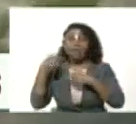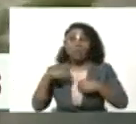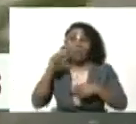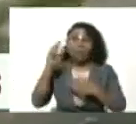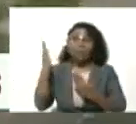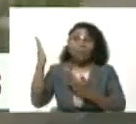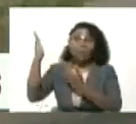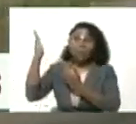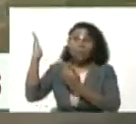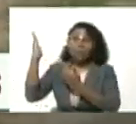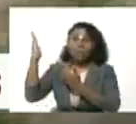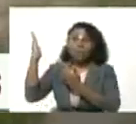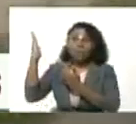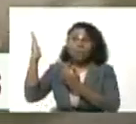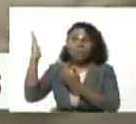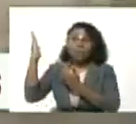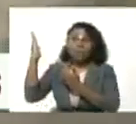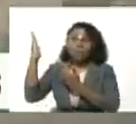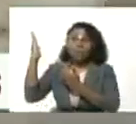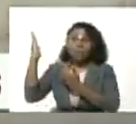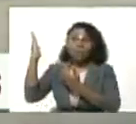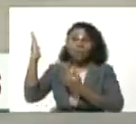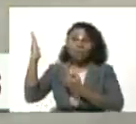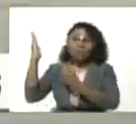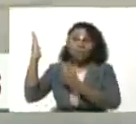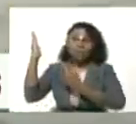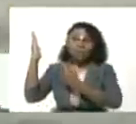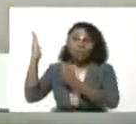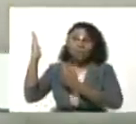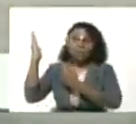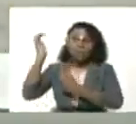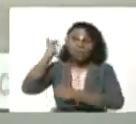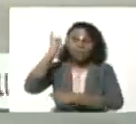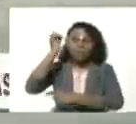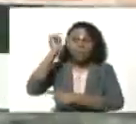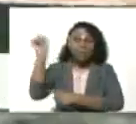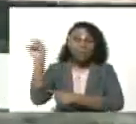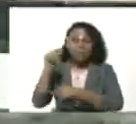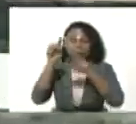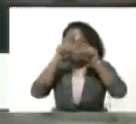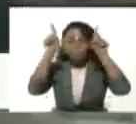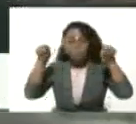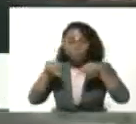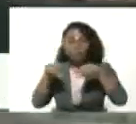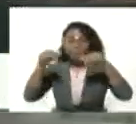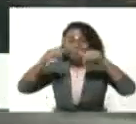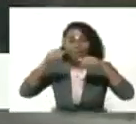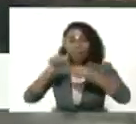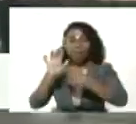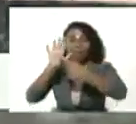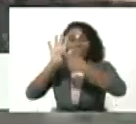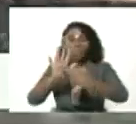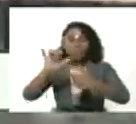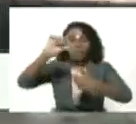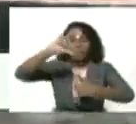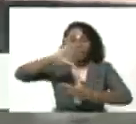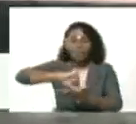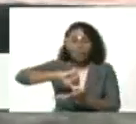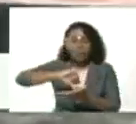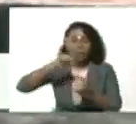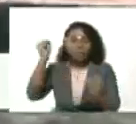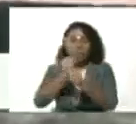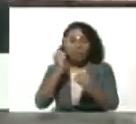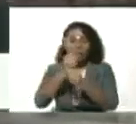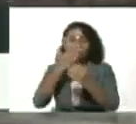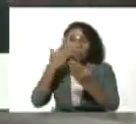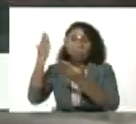unas imágenes que son precisamente de allá, en una de las pantallas de aquí del centro de trabajo.